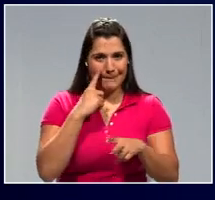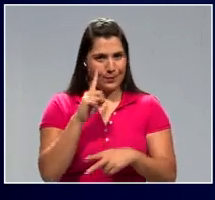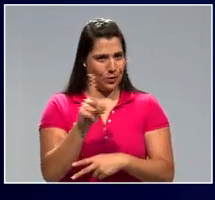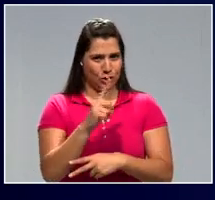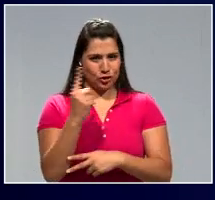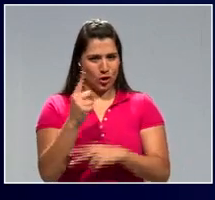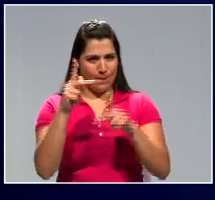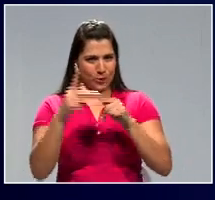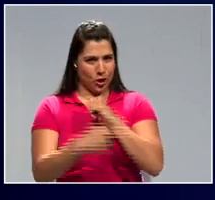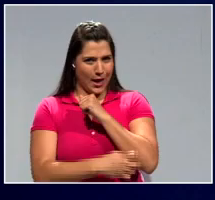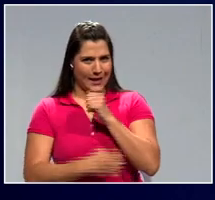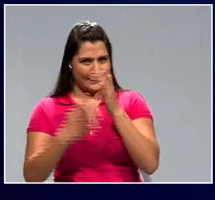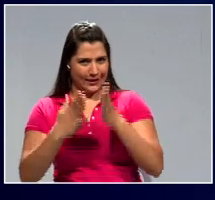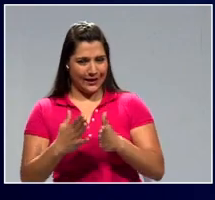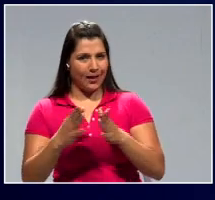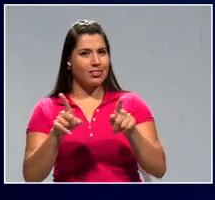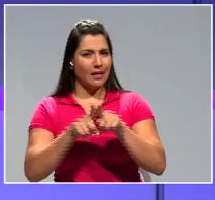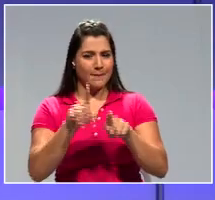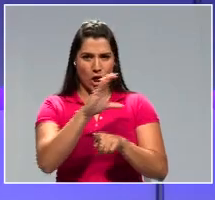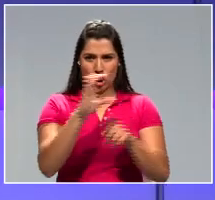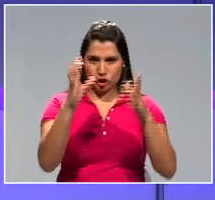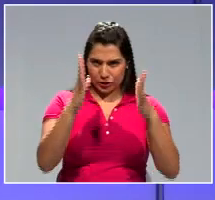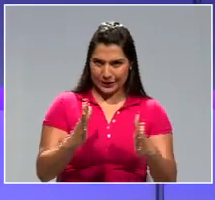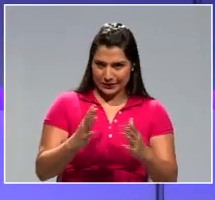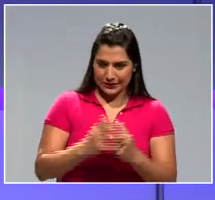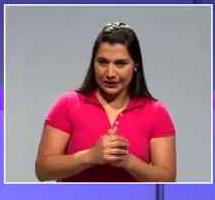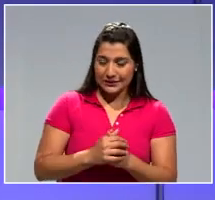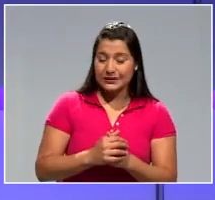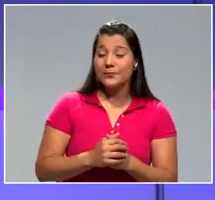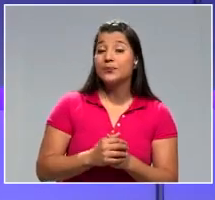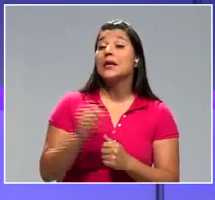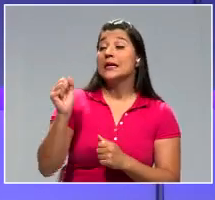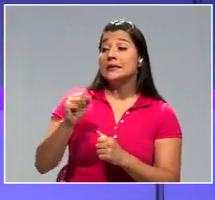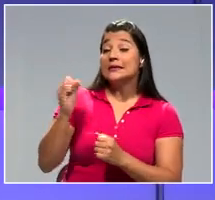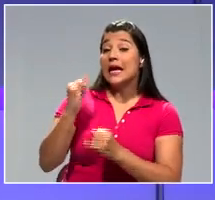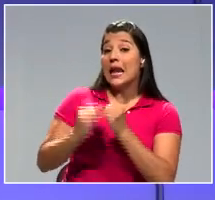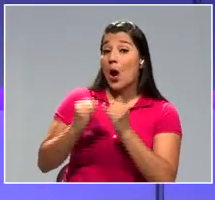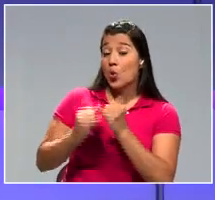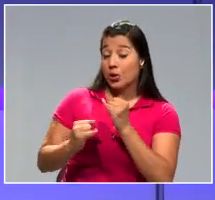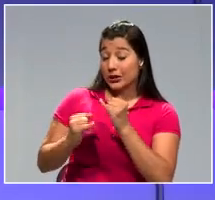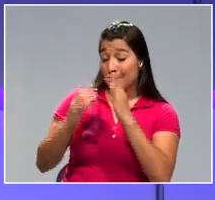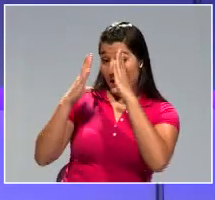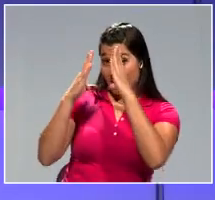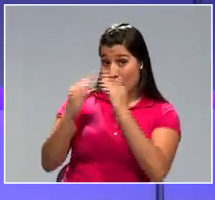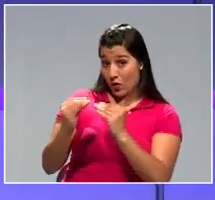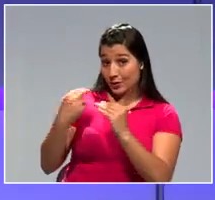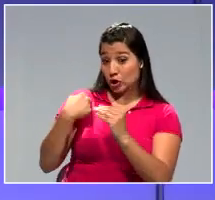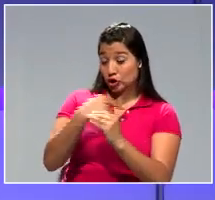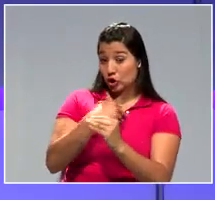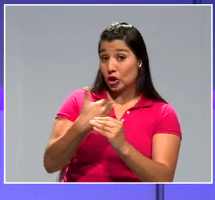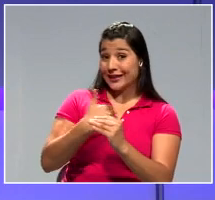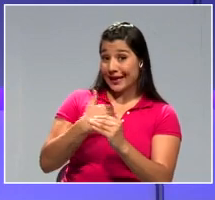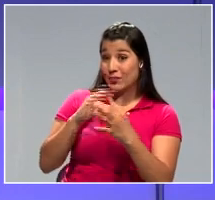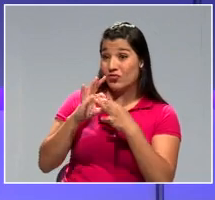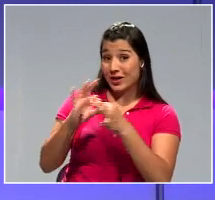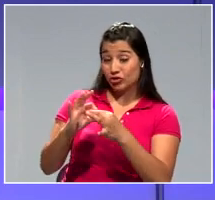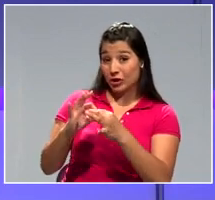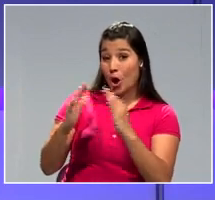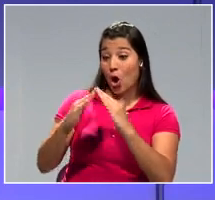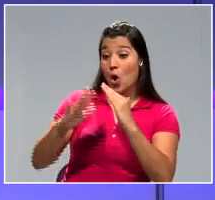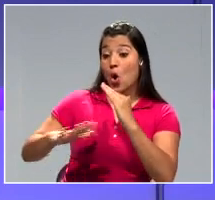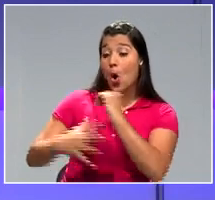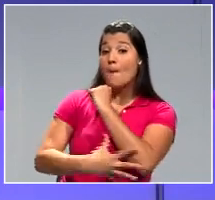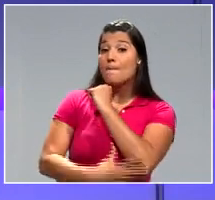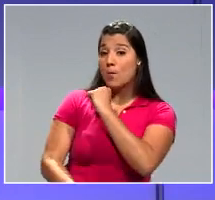conciudadanos. Sí, las últimas estadísticas que tenemos sobre precarios Es un mito, ¿verdad?